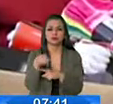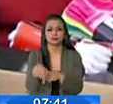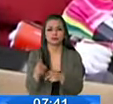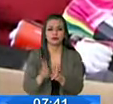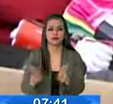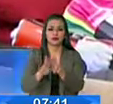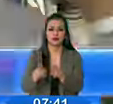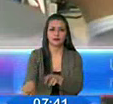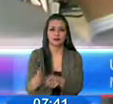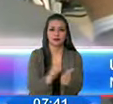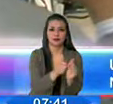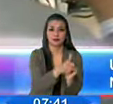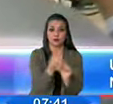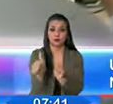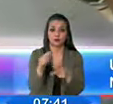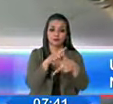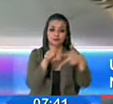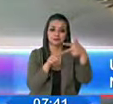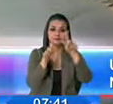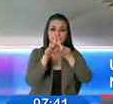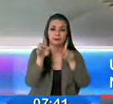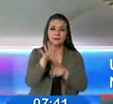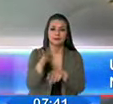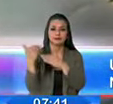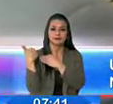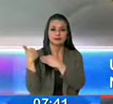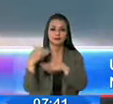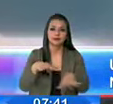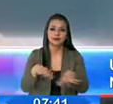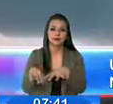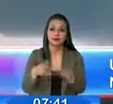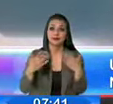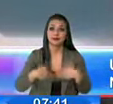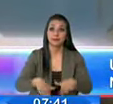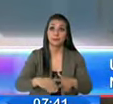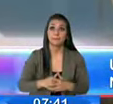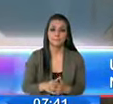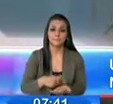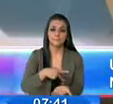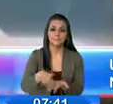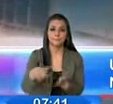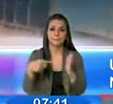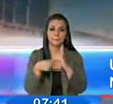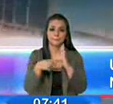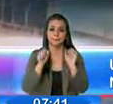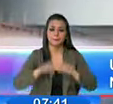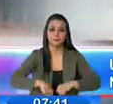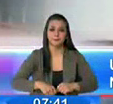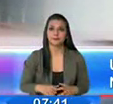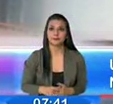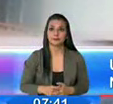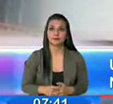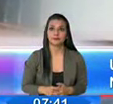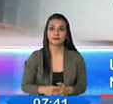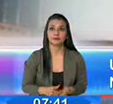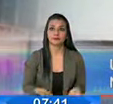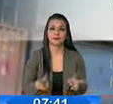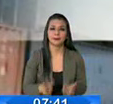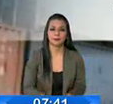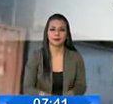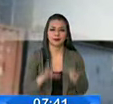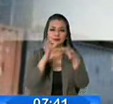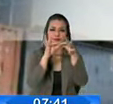6 categorías de las empresas que se dedican a esta actividad pagarán el tributo. C, que incluye